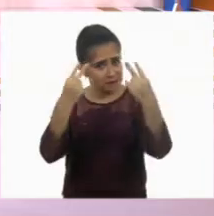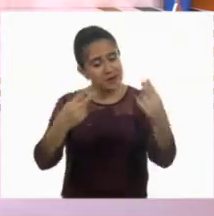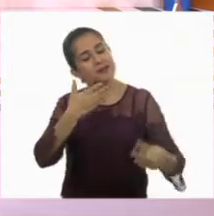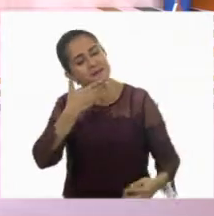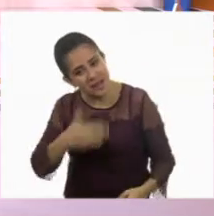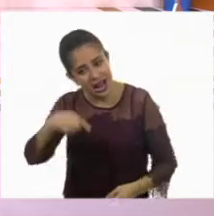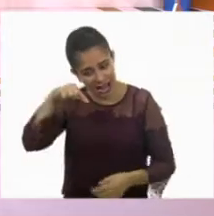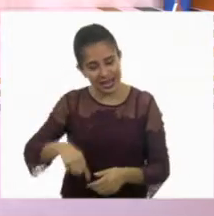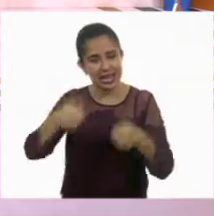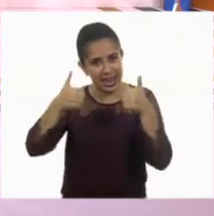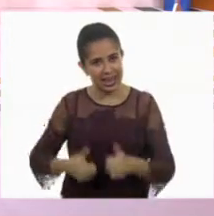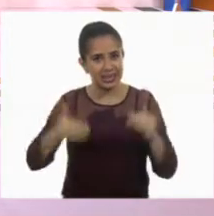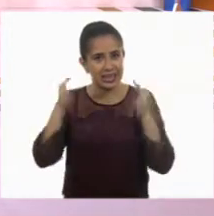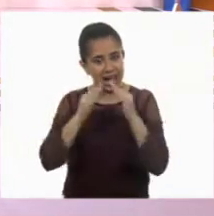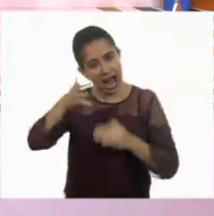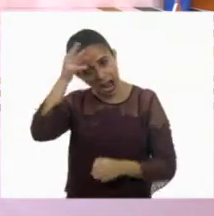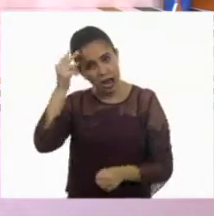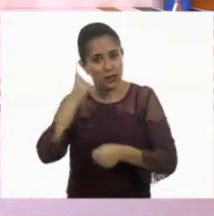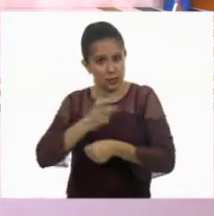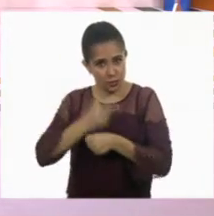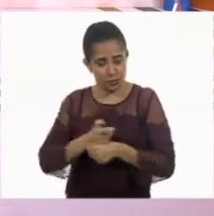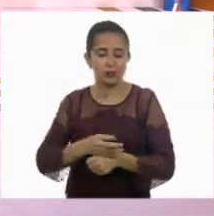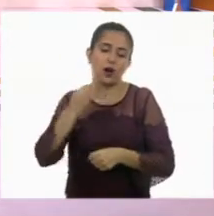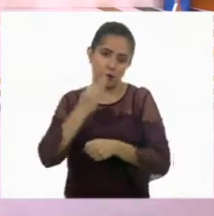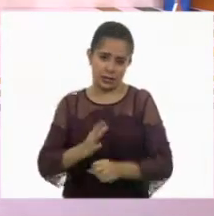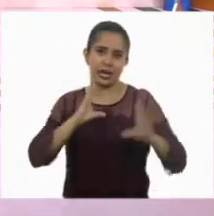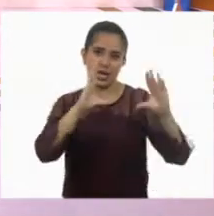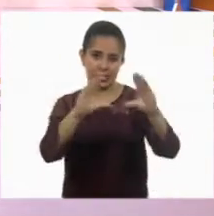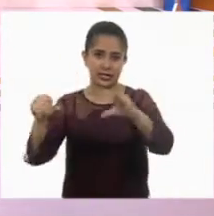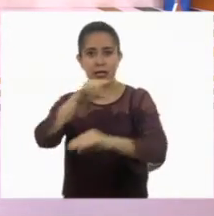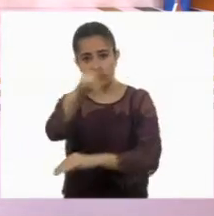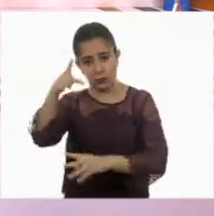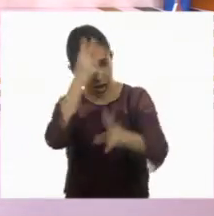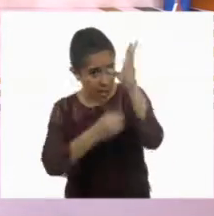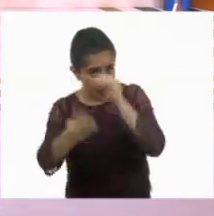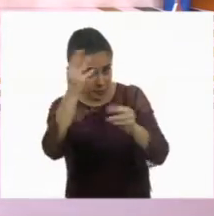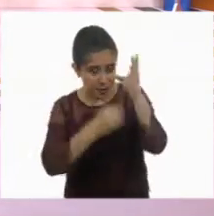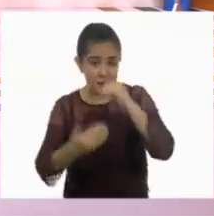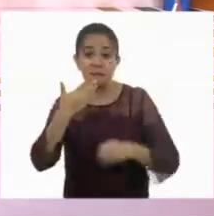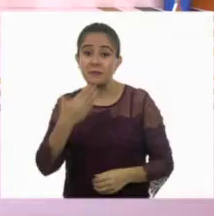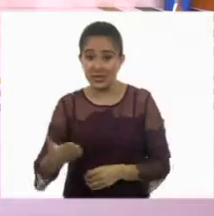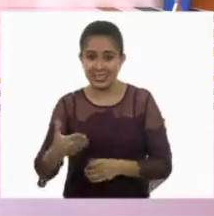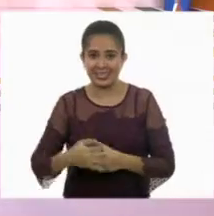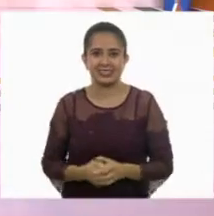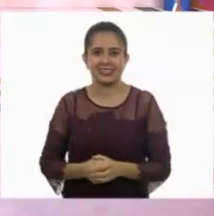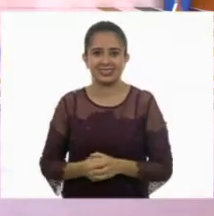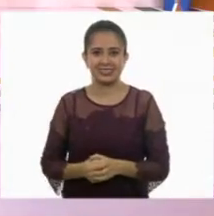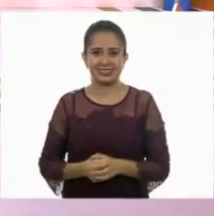donde seguimos aprendiendo a la distancia. Bienvenidas y bienvenidos.